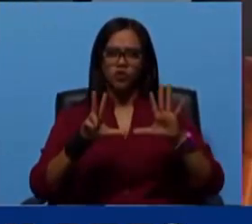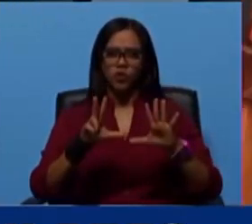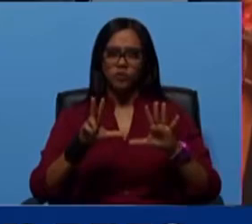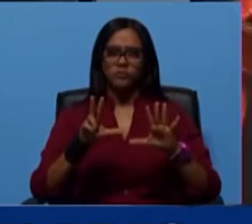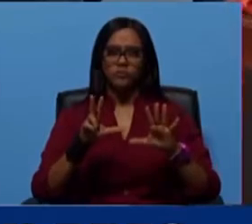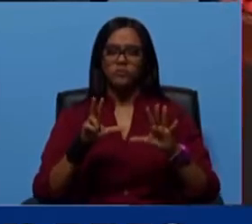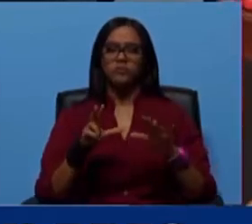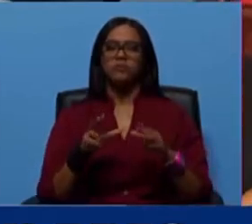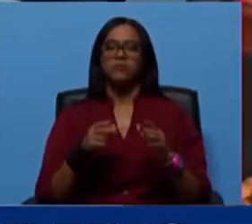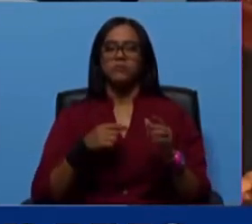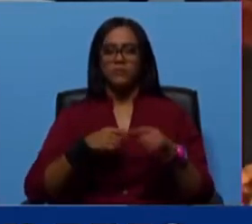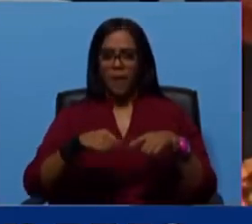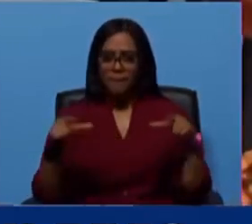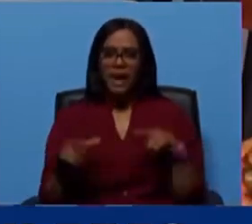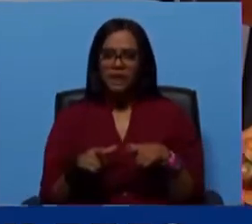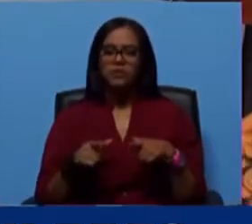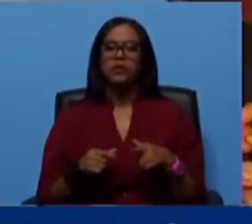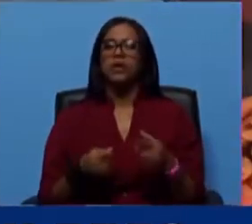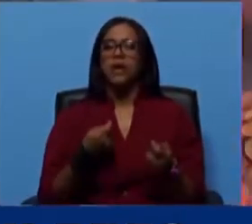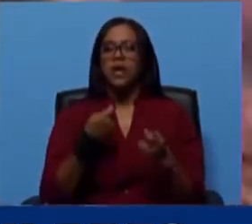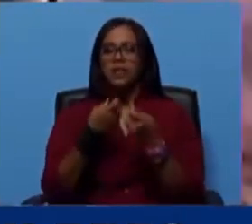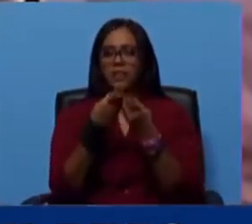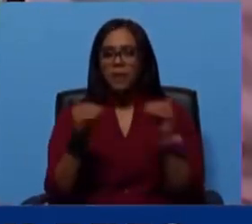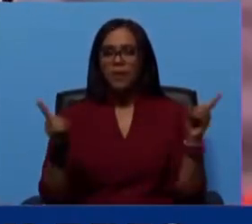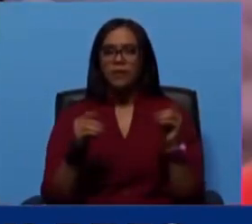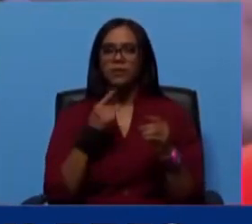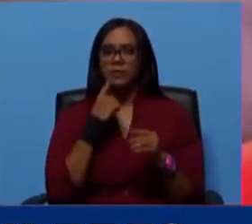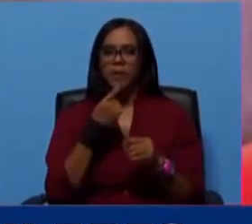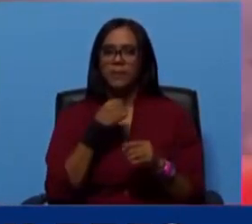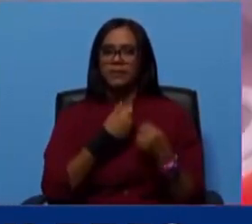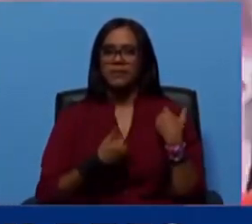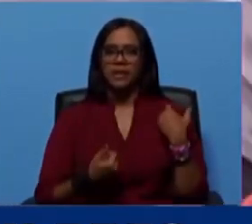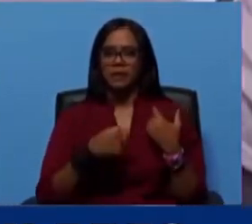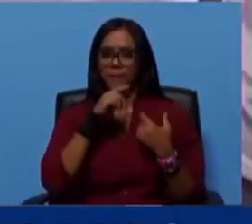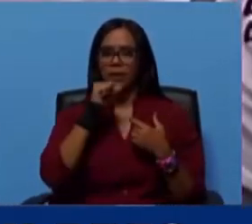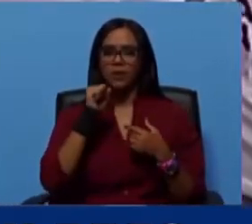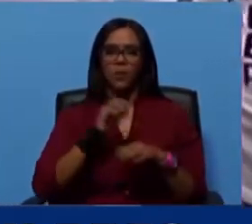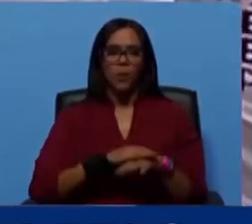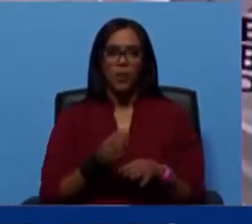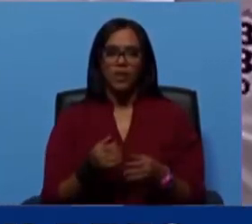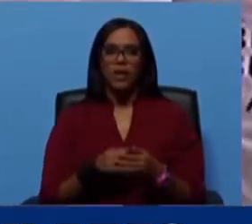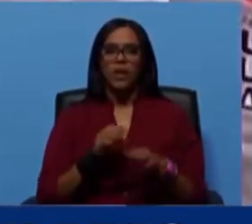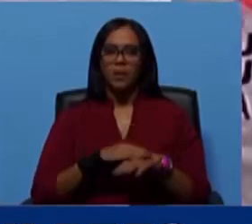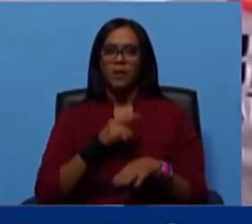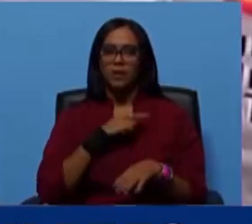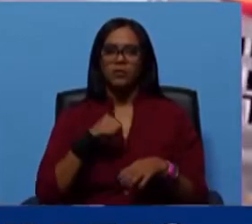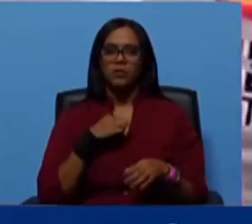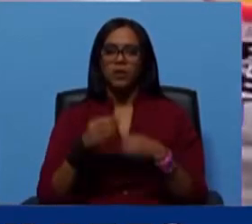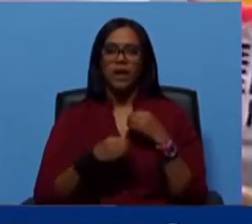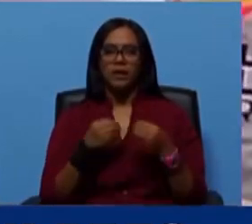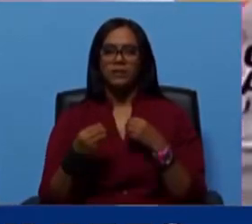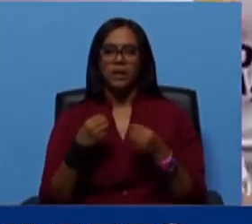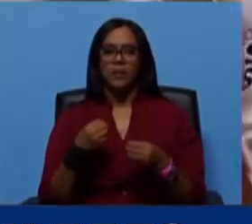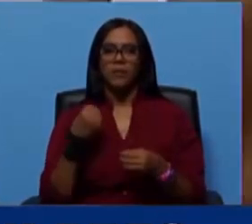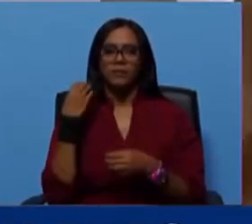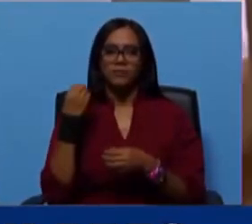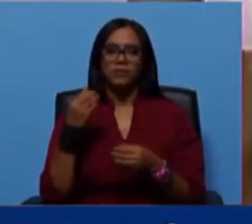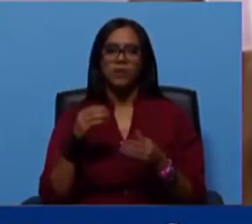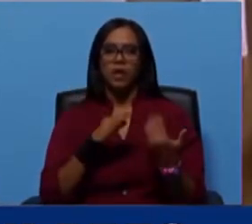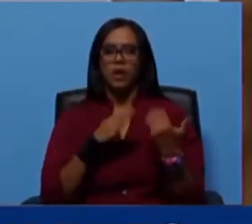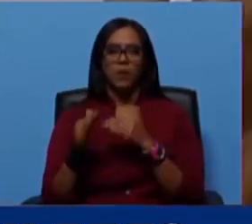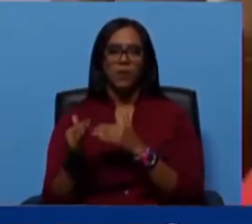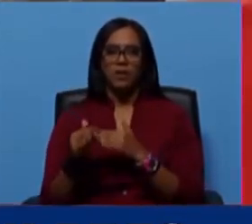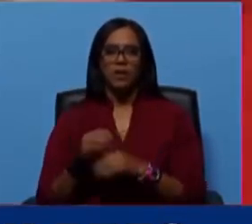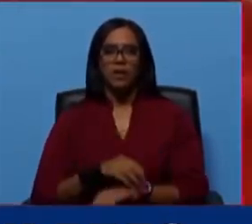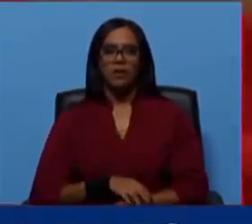este es un método perfecto de democracia, como nos llama el presidente Nicolás Maduro. ¿Por qué, Boris? Porque nosotros hacemos asambleas con las comunidades y las